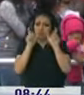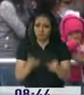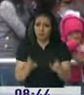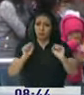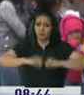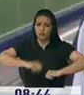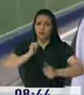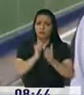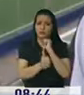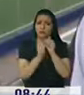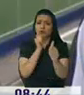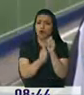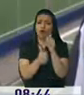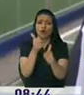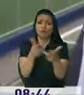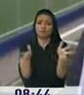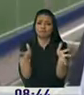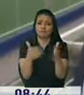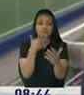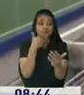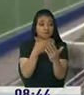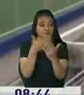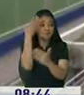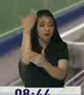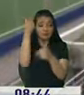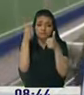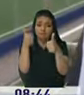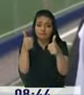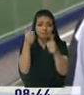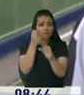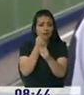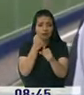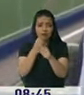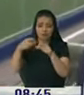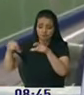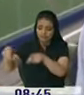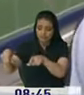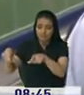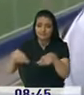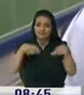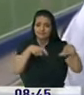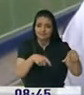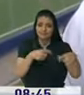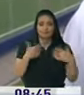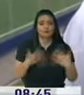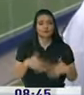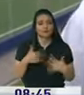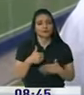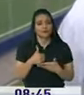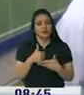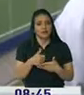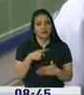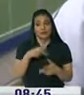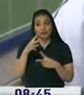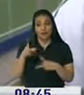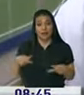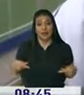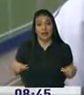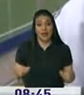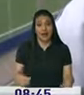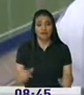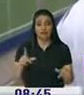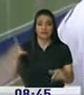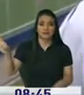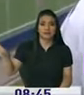deportes sin problema. Y gracias al señor alcalde, pues en esta ocasión hemos salido favorecidos, digámoslo así. Yo no lo veo como un gasto, es